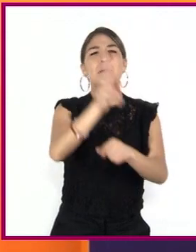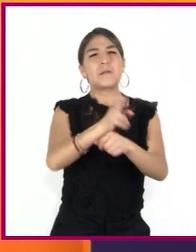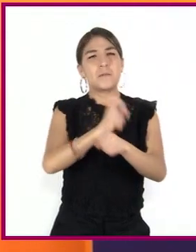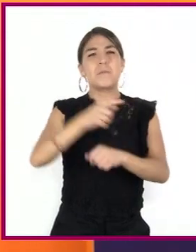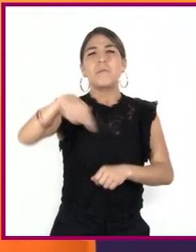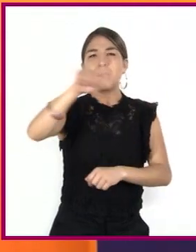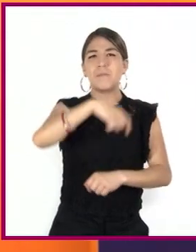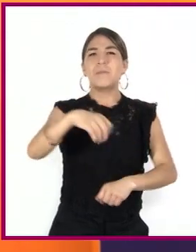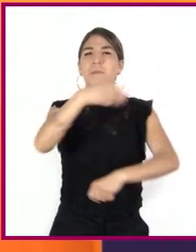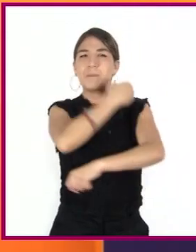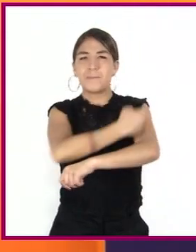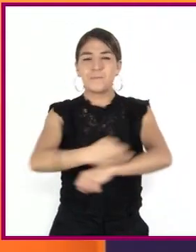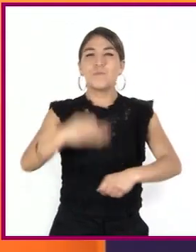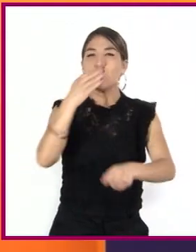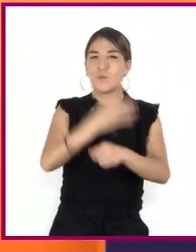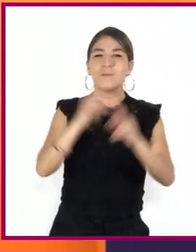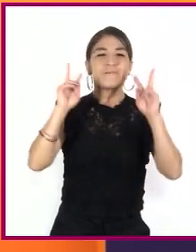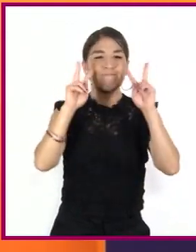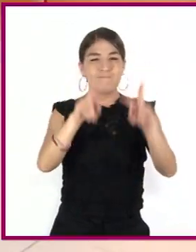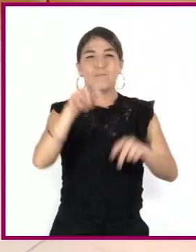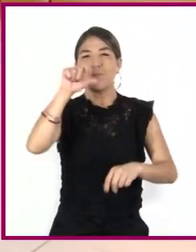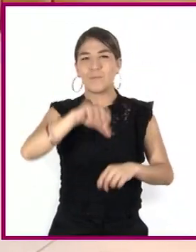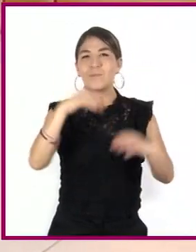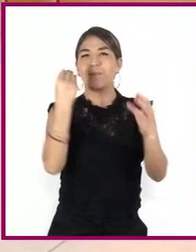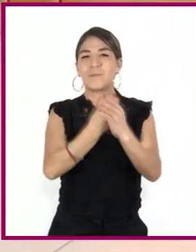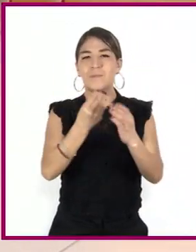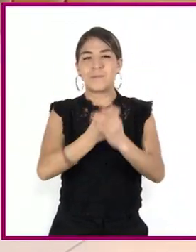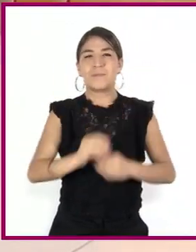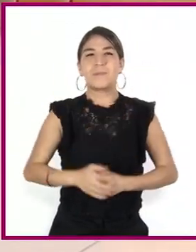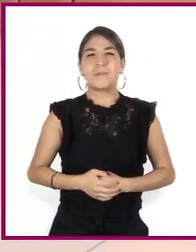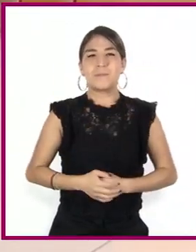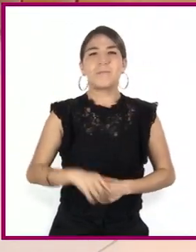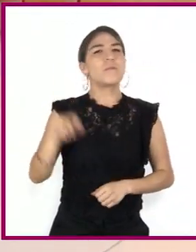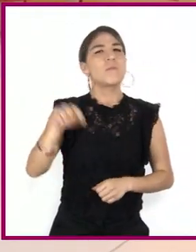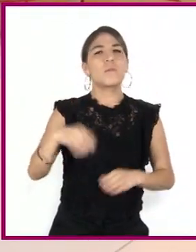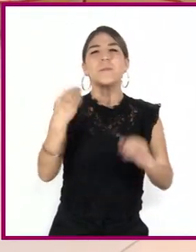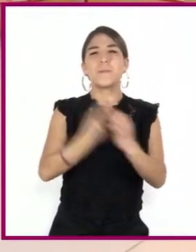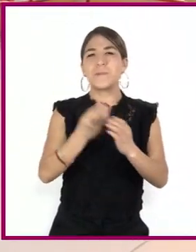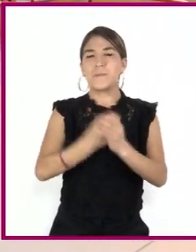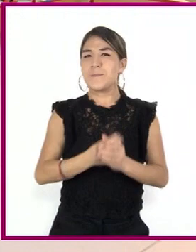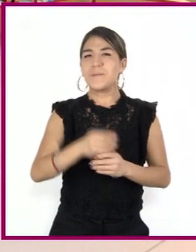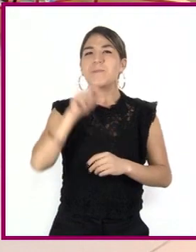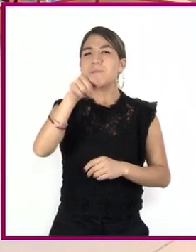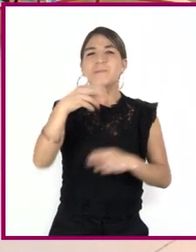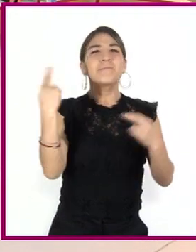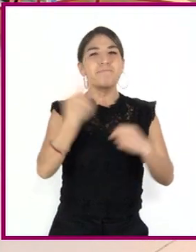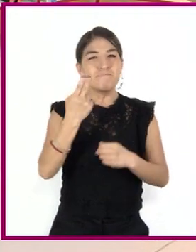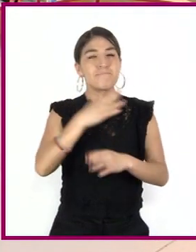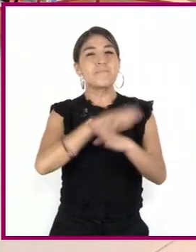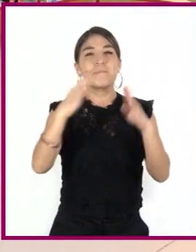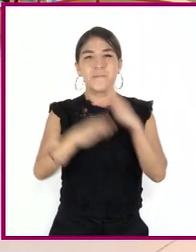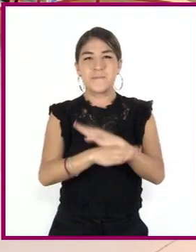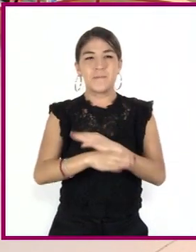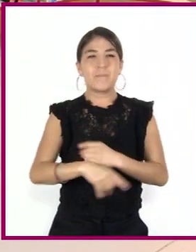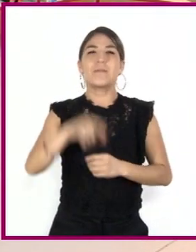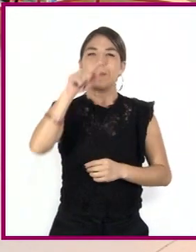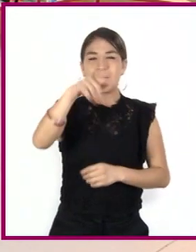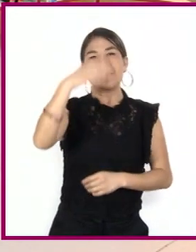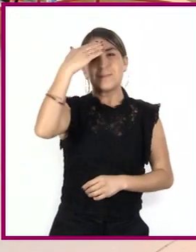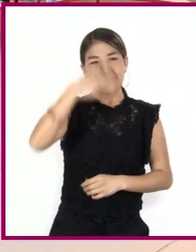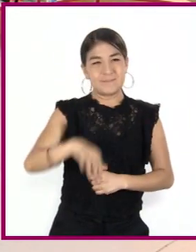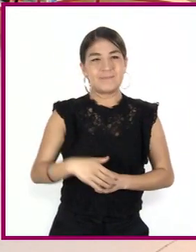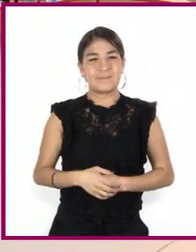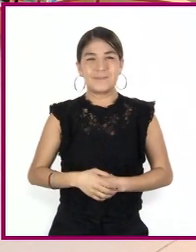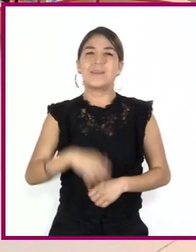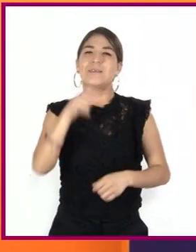observen con ustedes esta sesión. Lo que van a necesitar. Es importante que, como siempre,